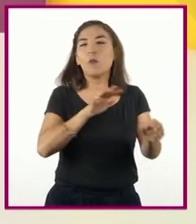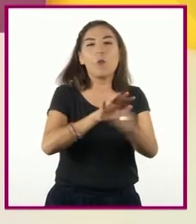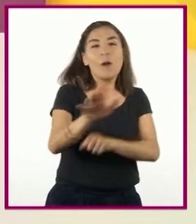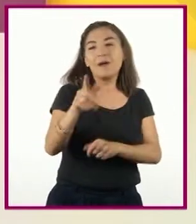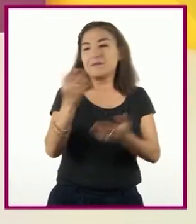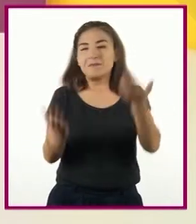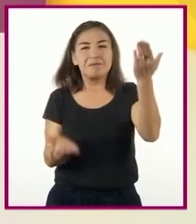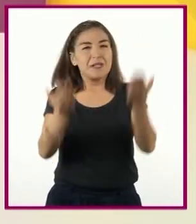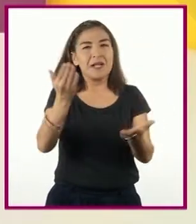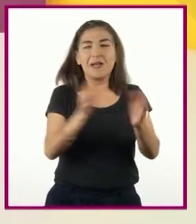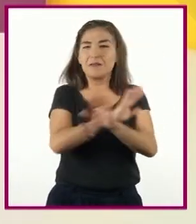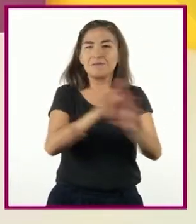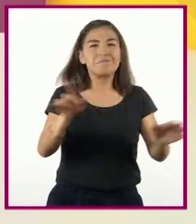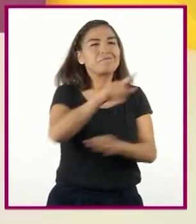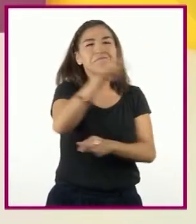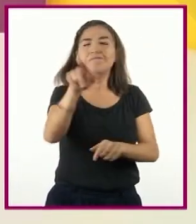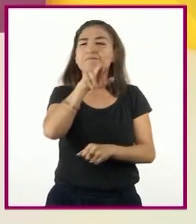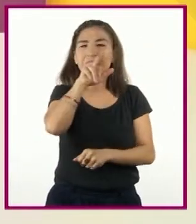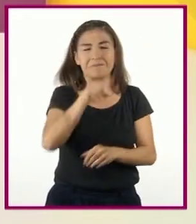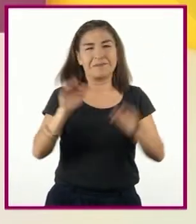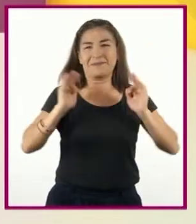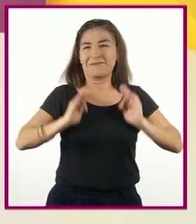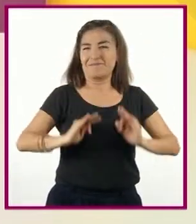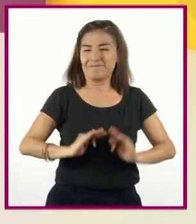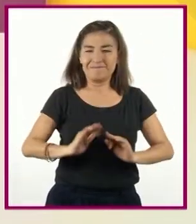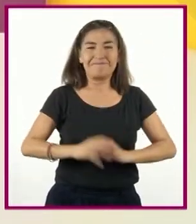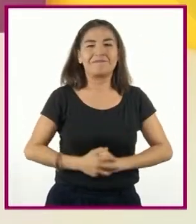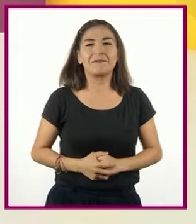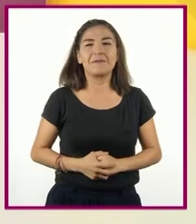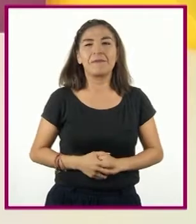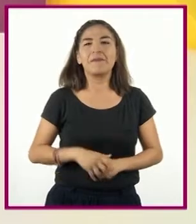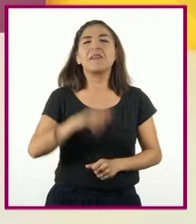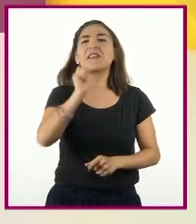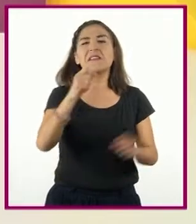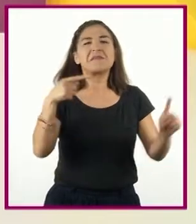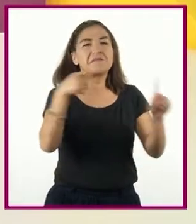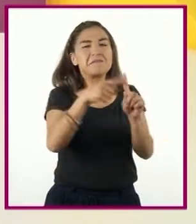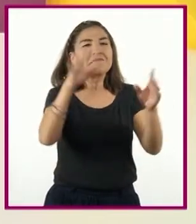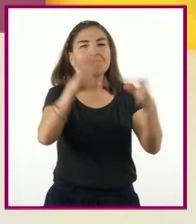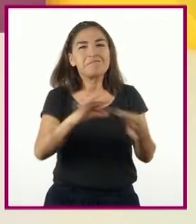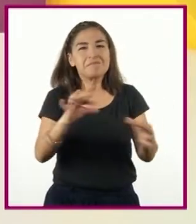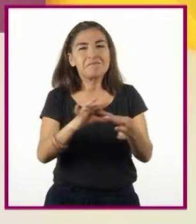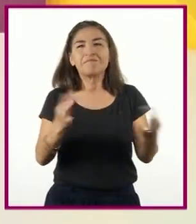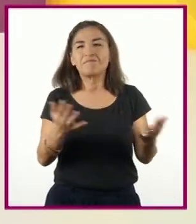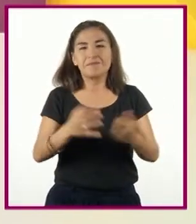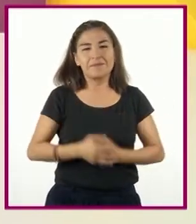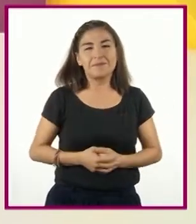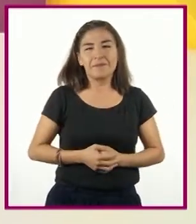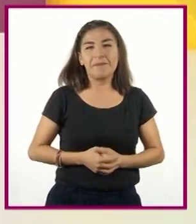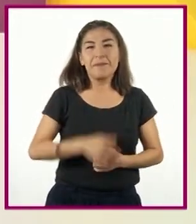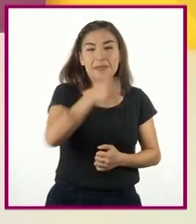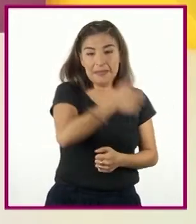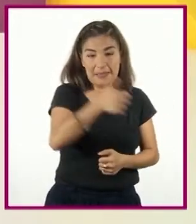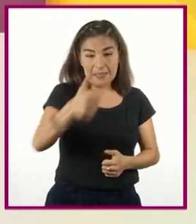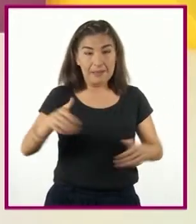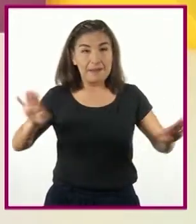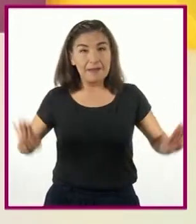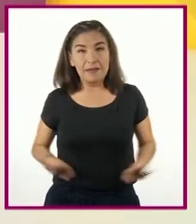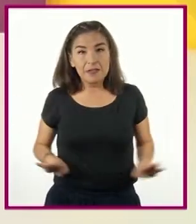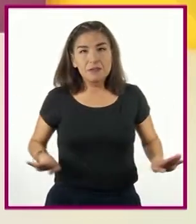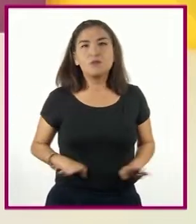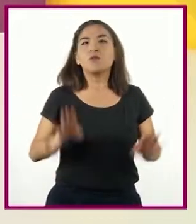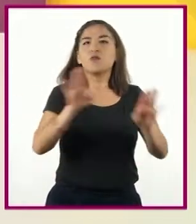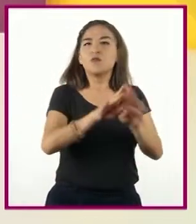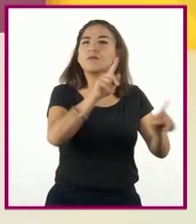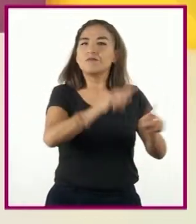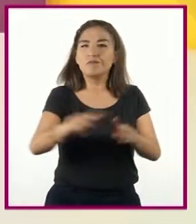suceda, no se preocupen. El punto al que quiero llegar es que el conjunto de características o